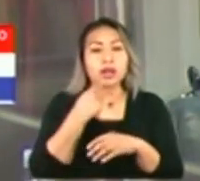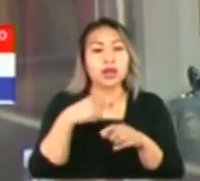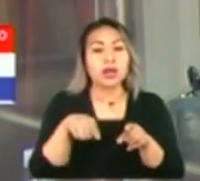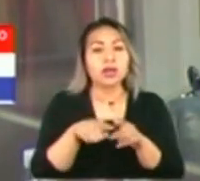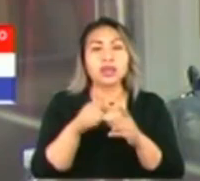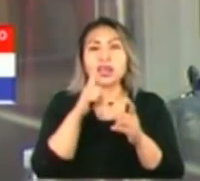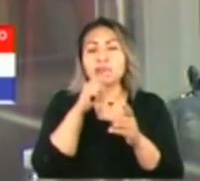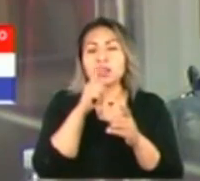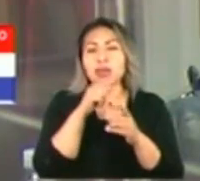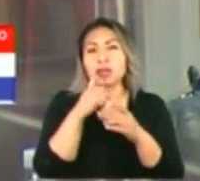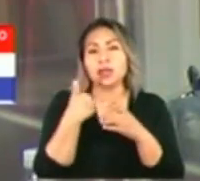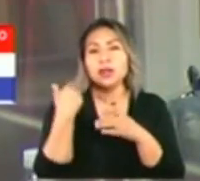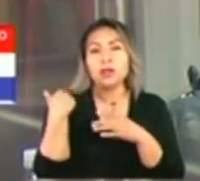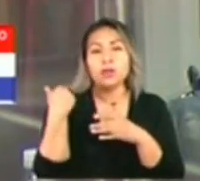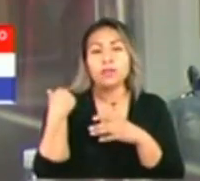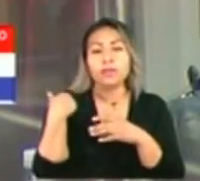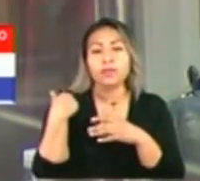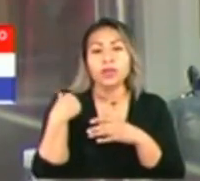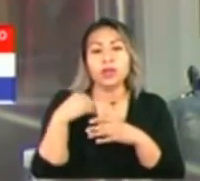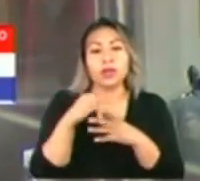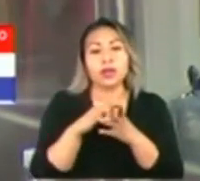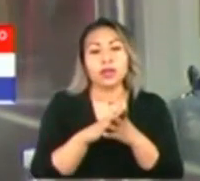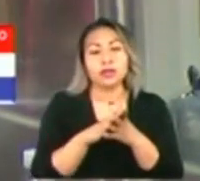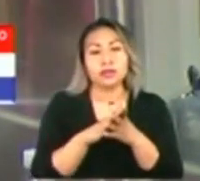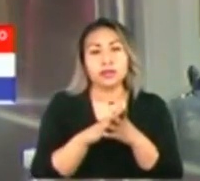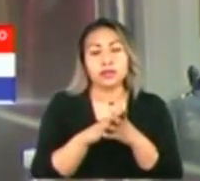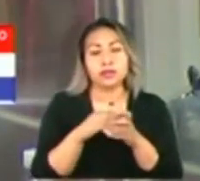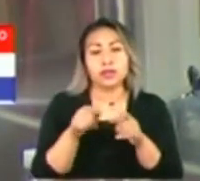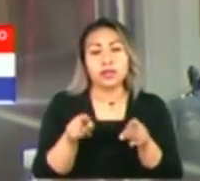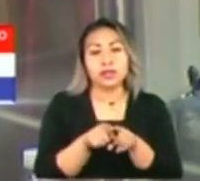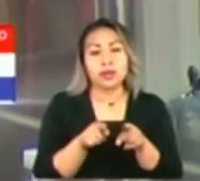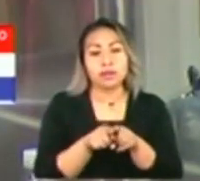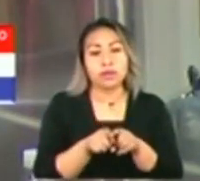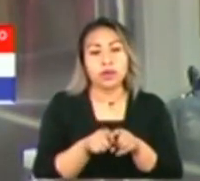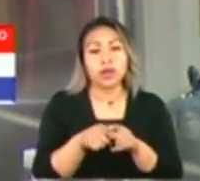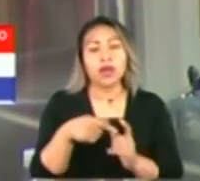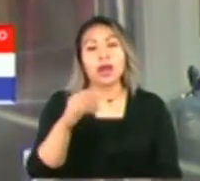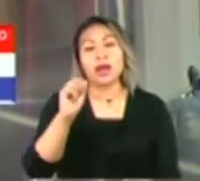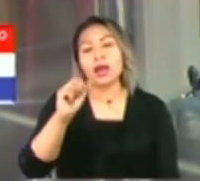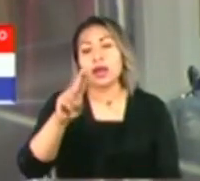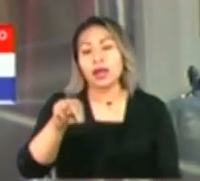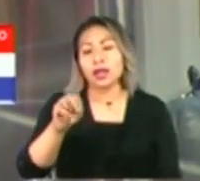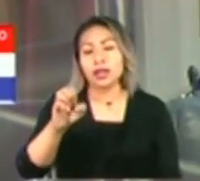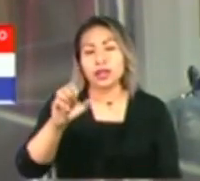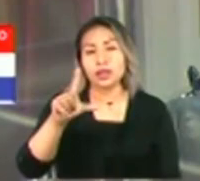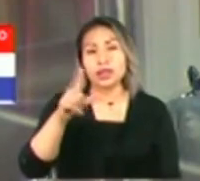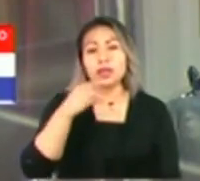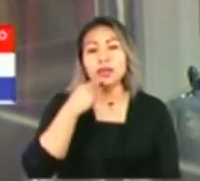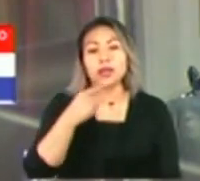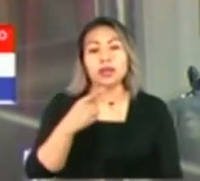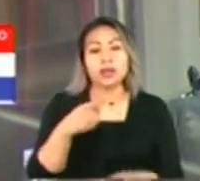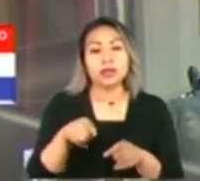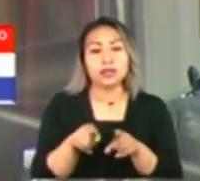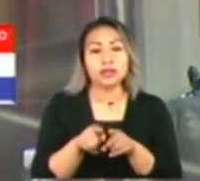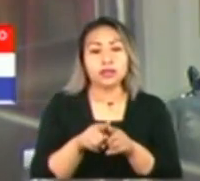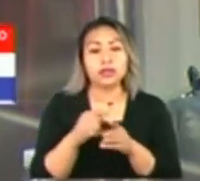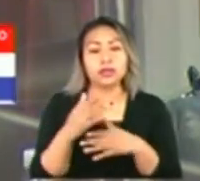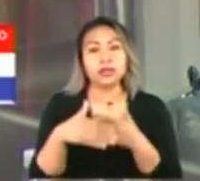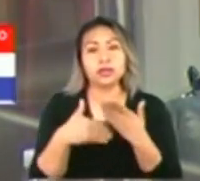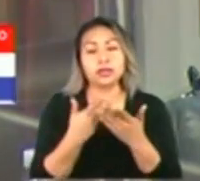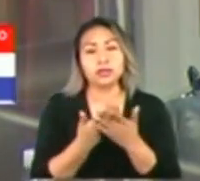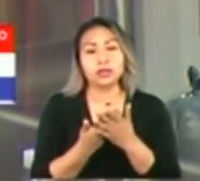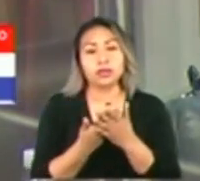Humbert, que es fundador de Movin y aliado de Annette Planel, quien es directiva de Movin y de Medios